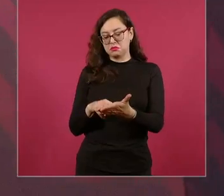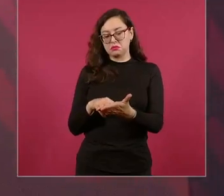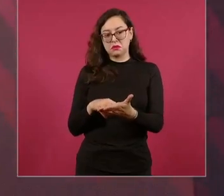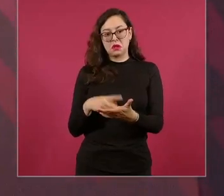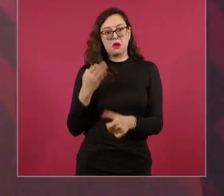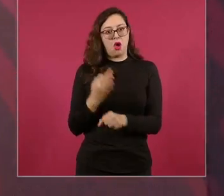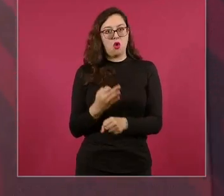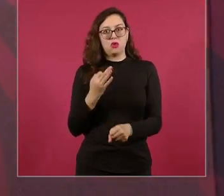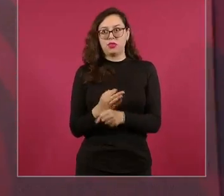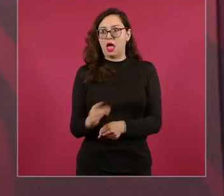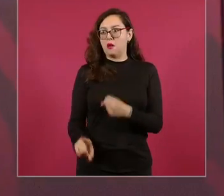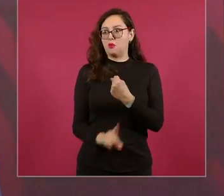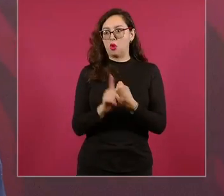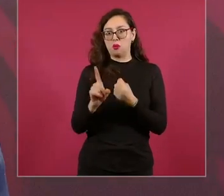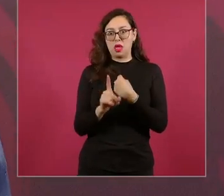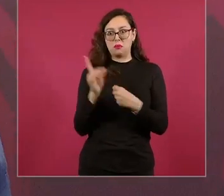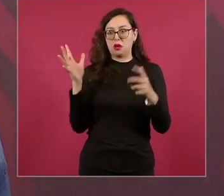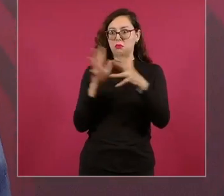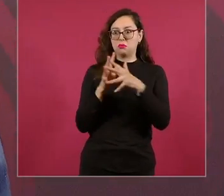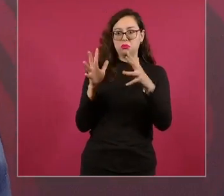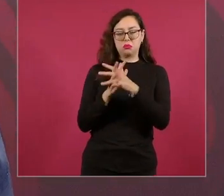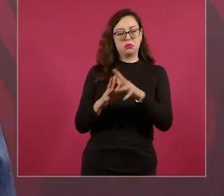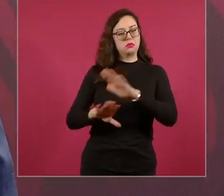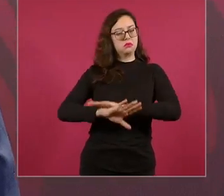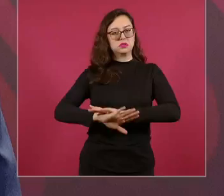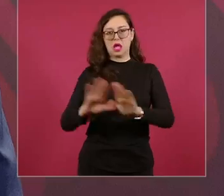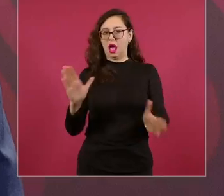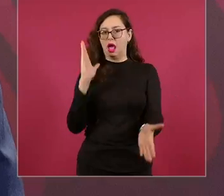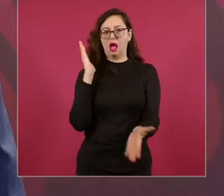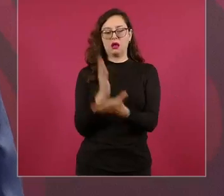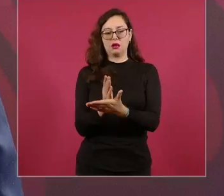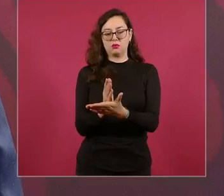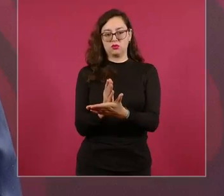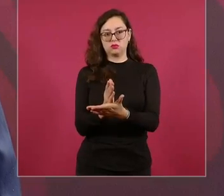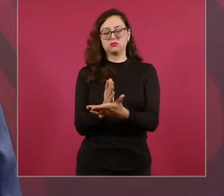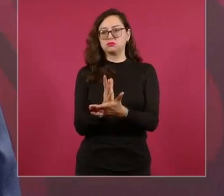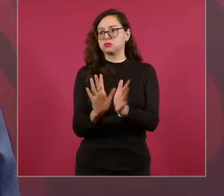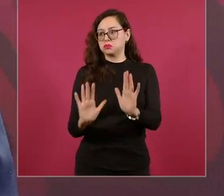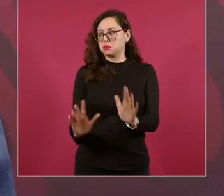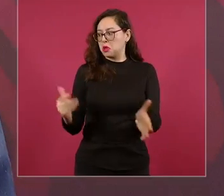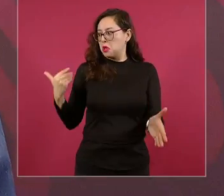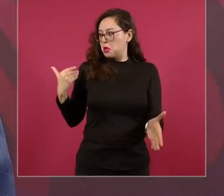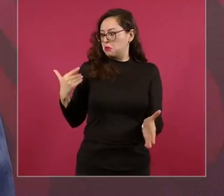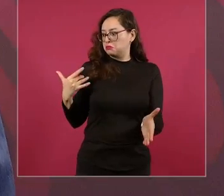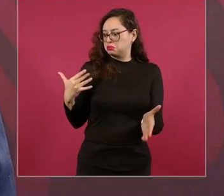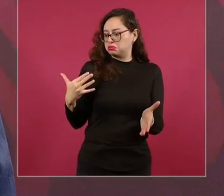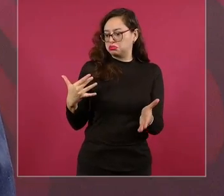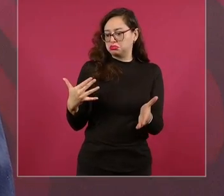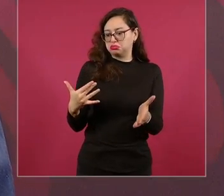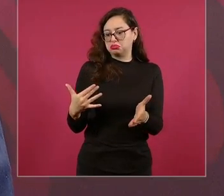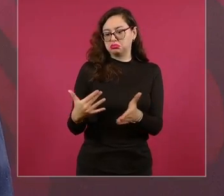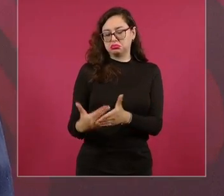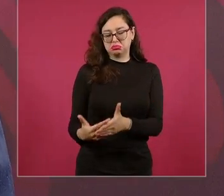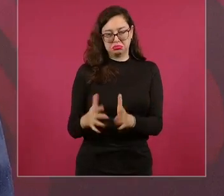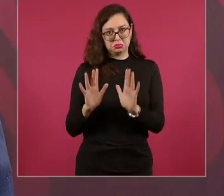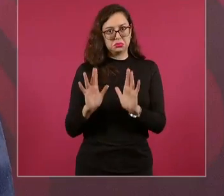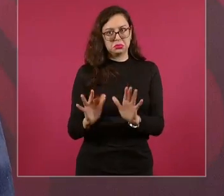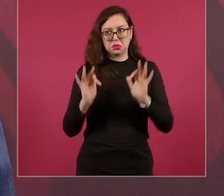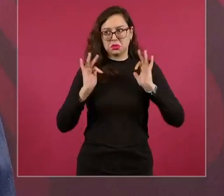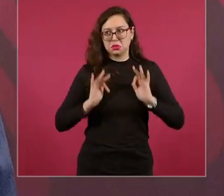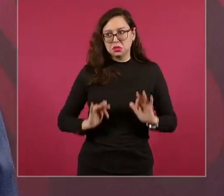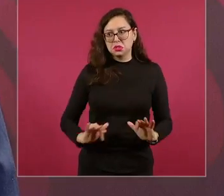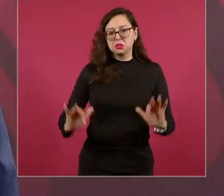hay enfrentamientos hasta ahora desde ayer al